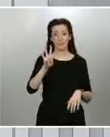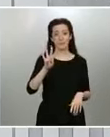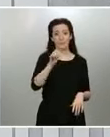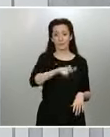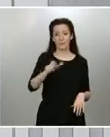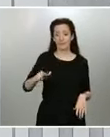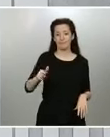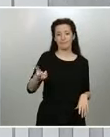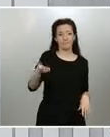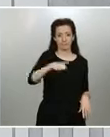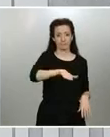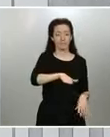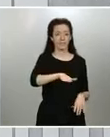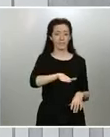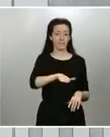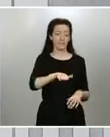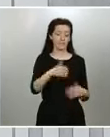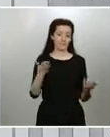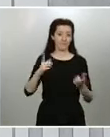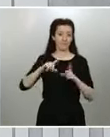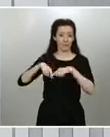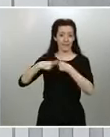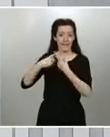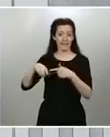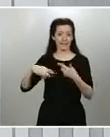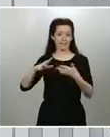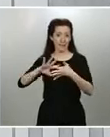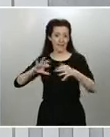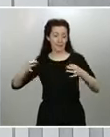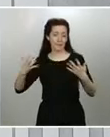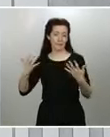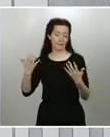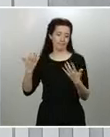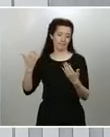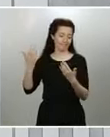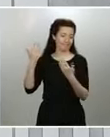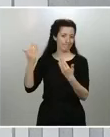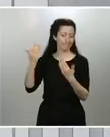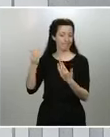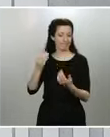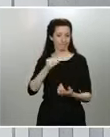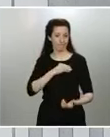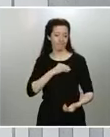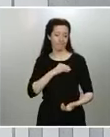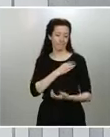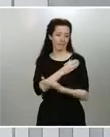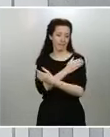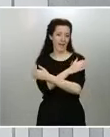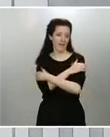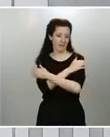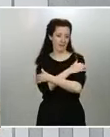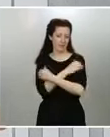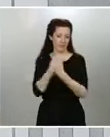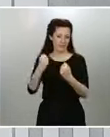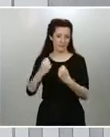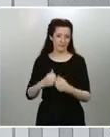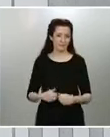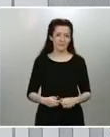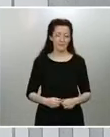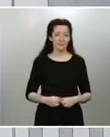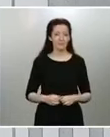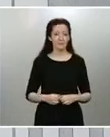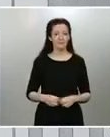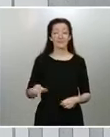cuyos familiares y allegados como hacemos siempre les manda nuestras condolencias y un abrazo y un abrazo muy fuerte cada semana hemos ido